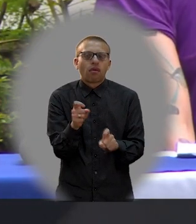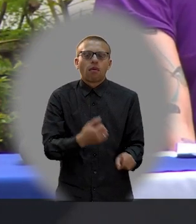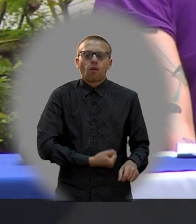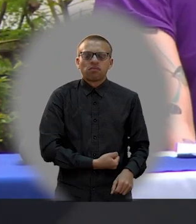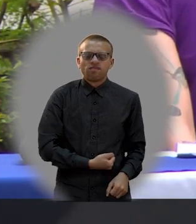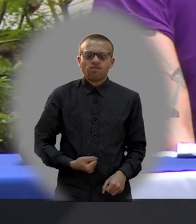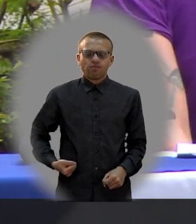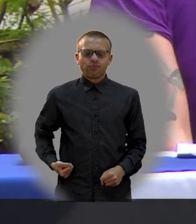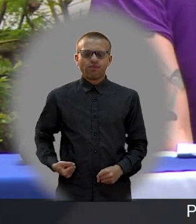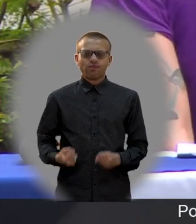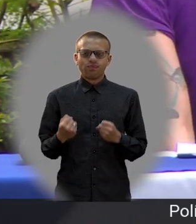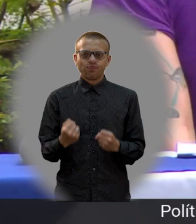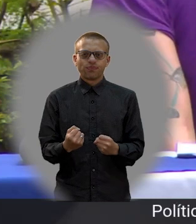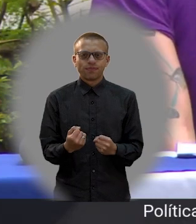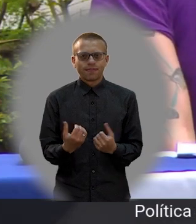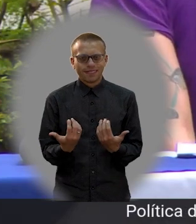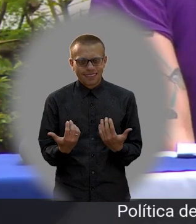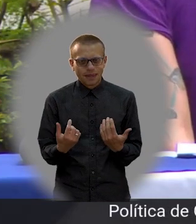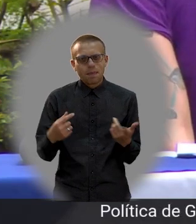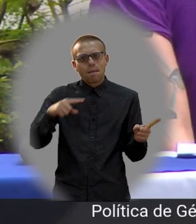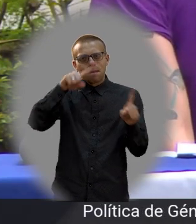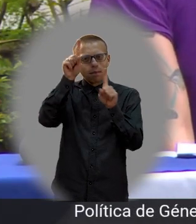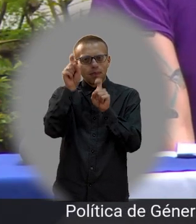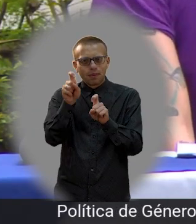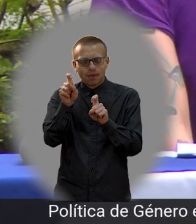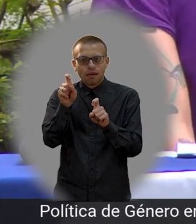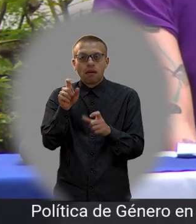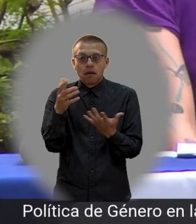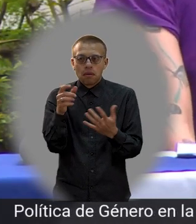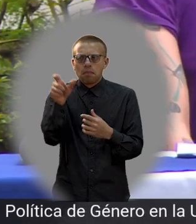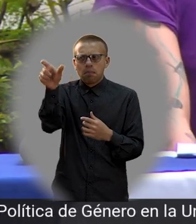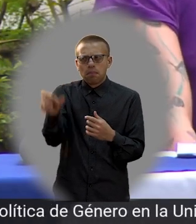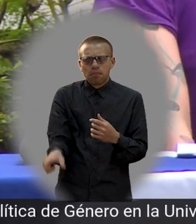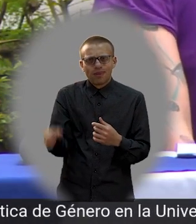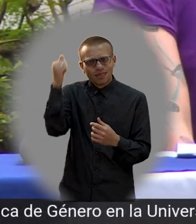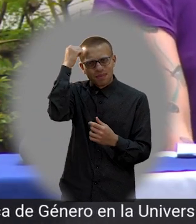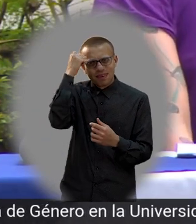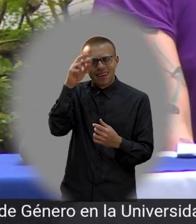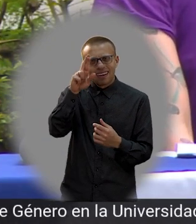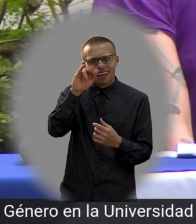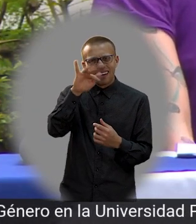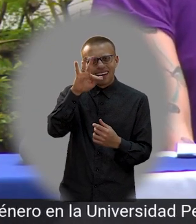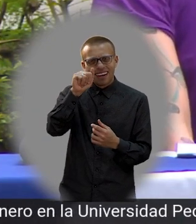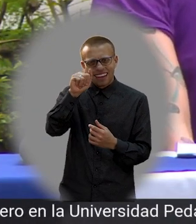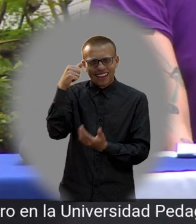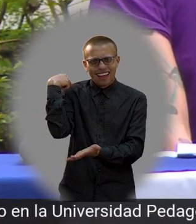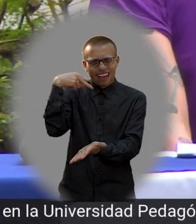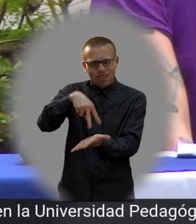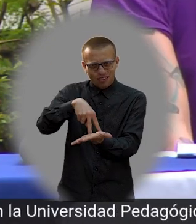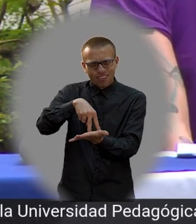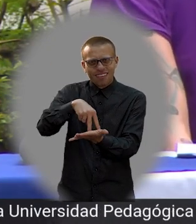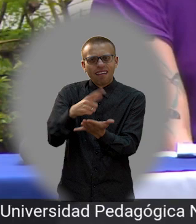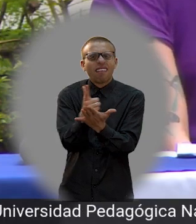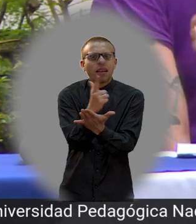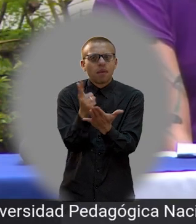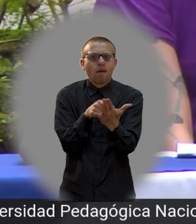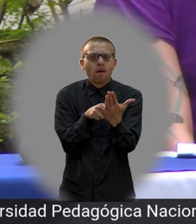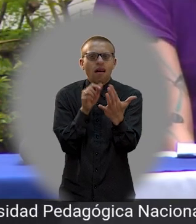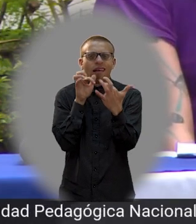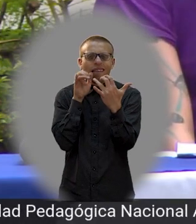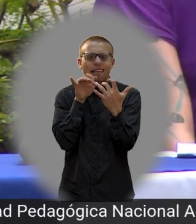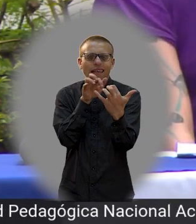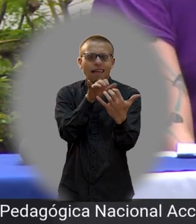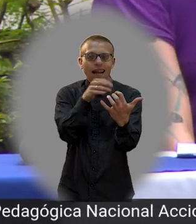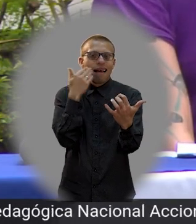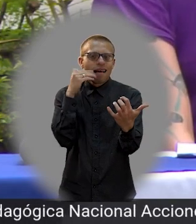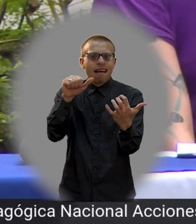recordar lo que dice la profesora Rita Segato en su libro de la guerra contra las mujeres. En ese libro,